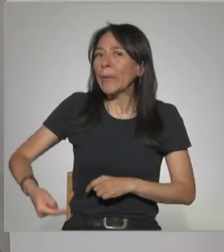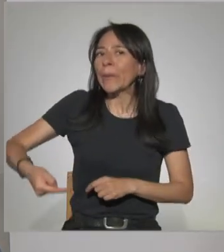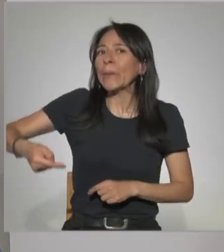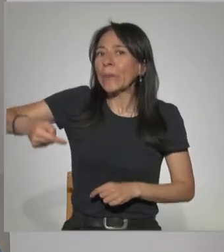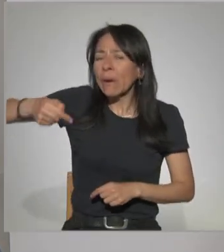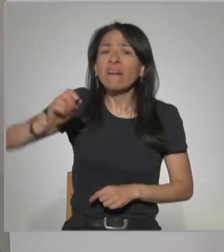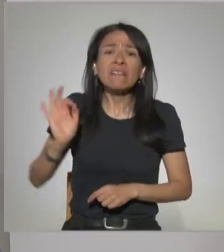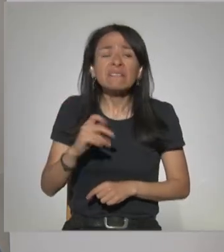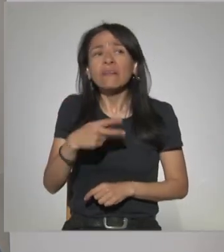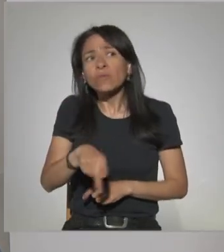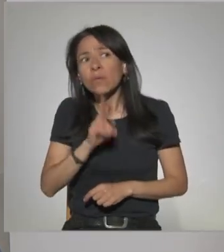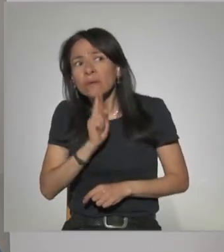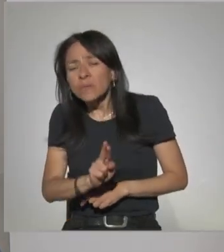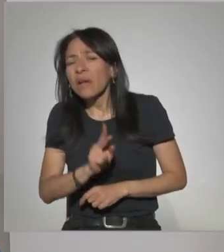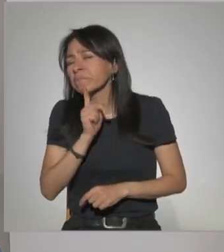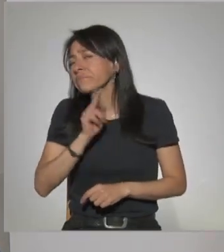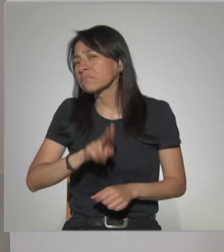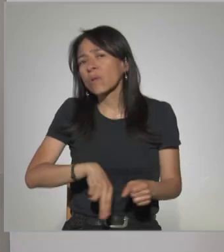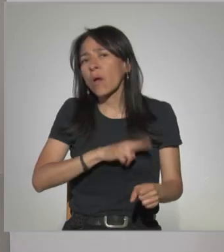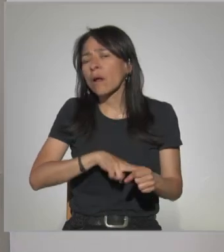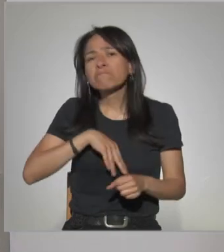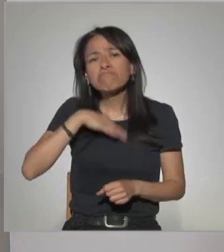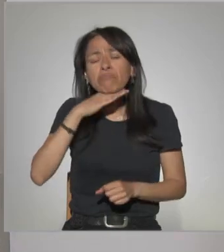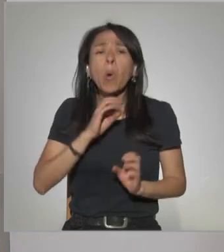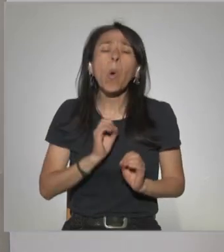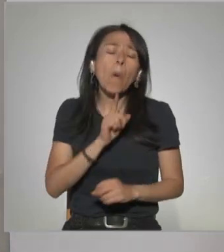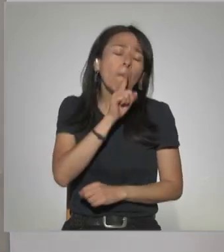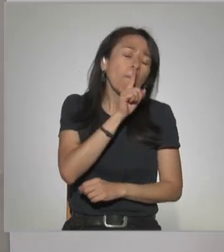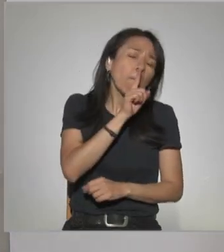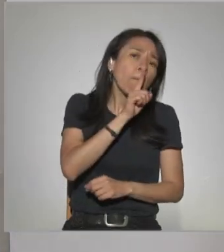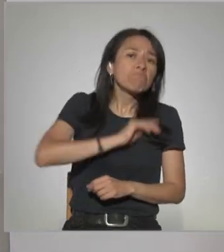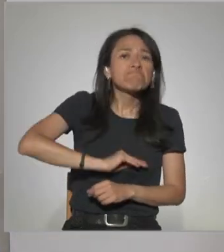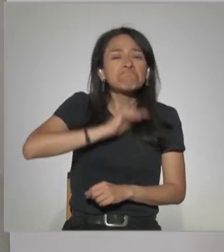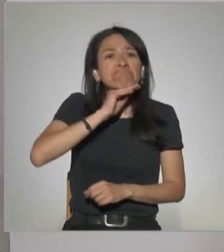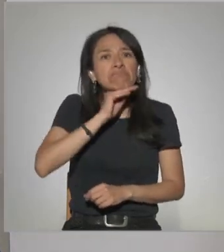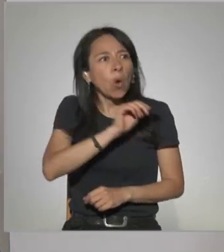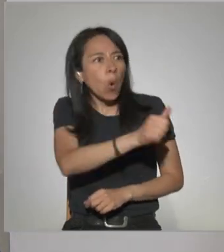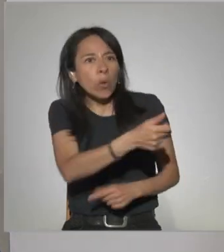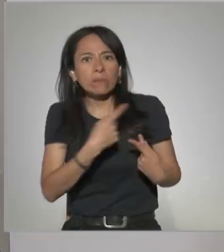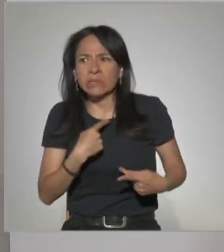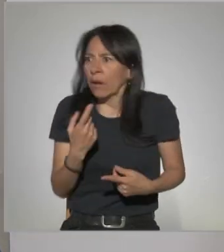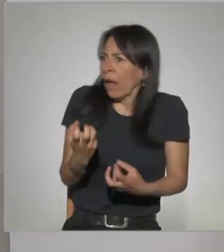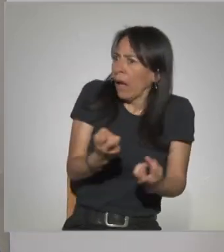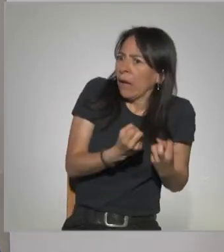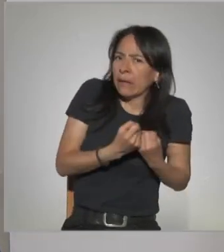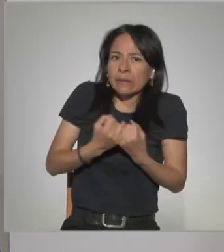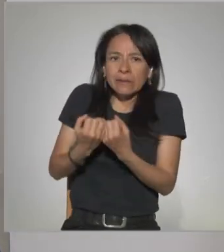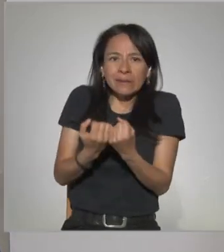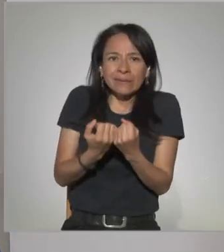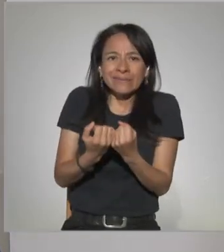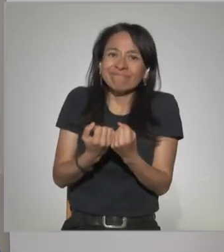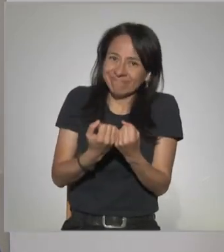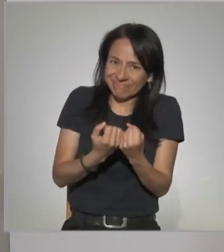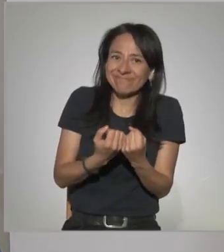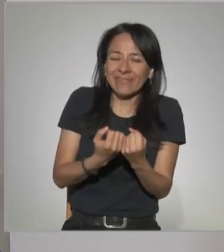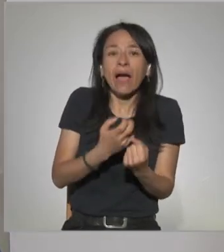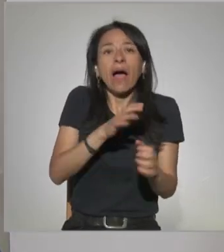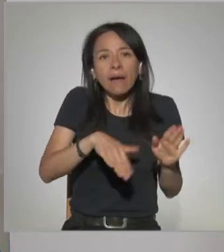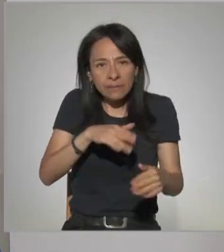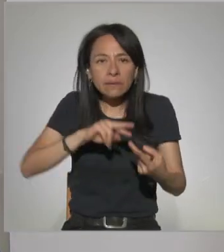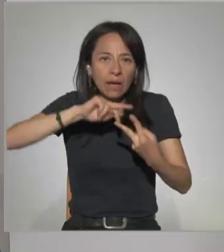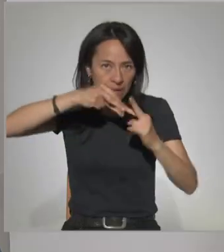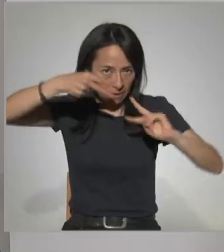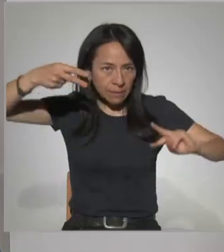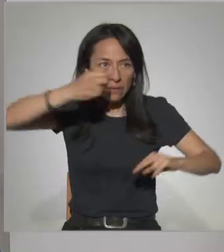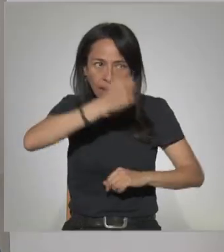o nula ante algo que cualquier persona podría considerar como estresante, ¿no? Entonces, existen diferencias genéticas, para empezar,